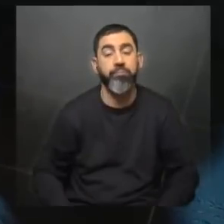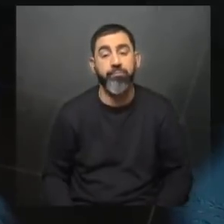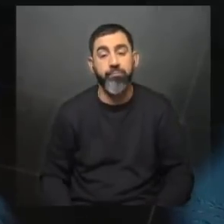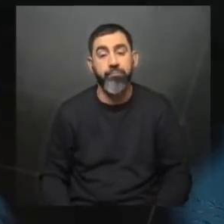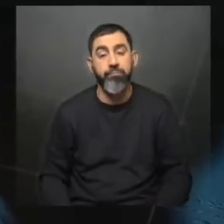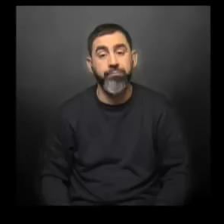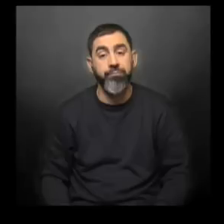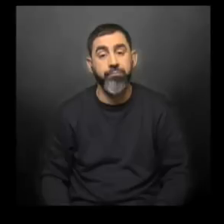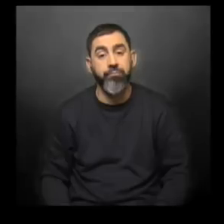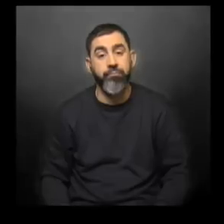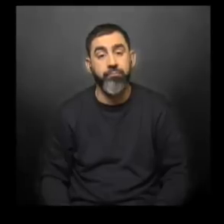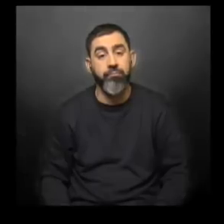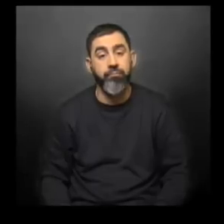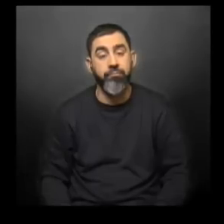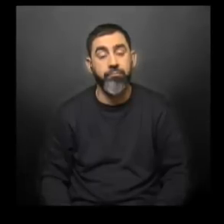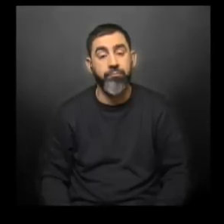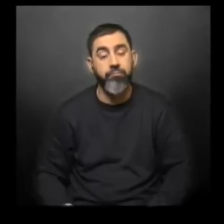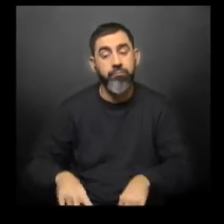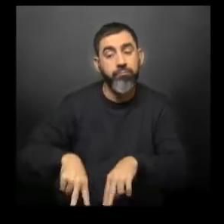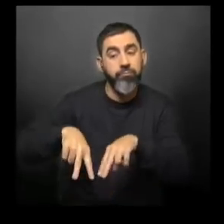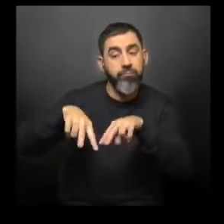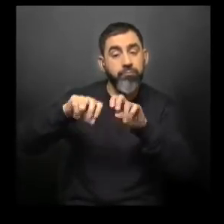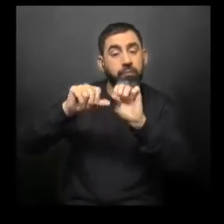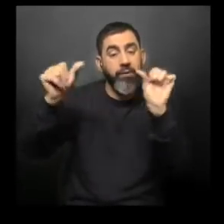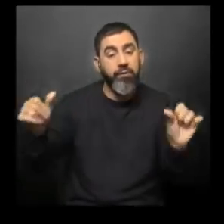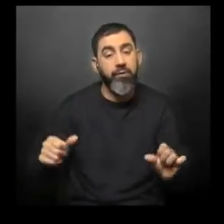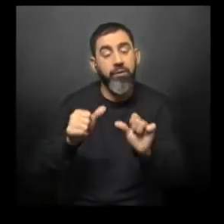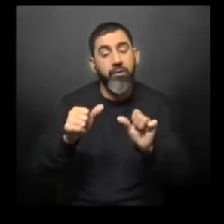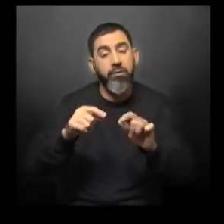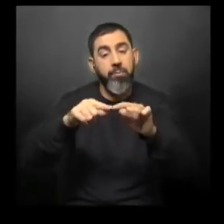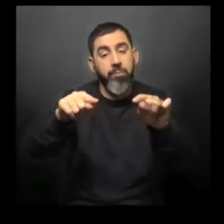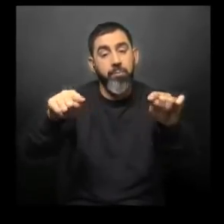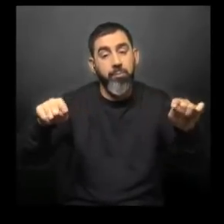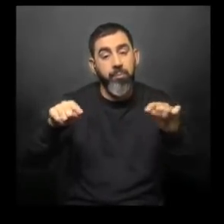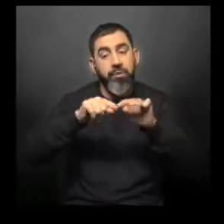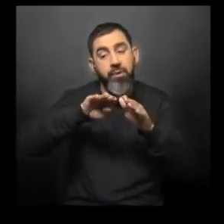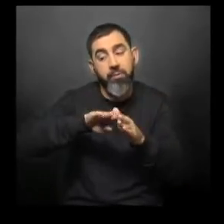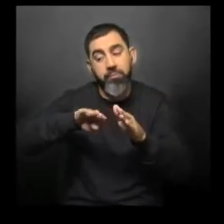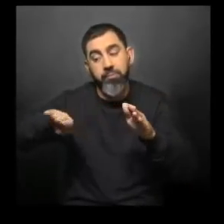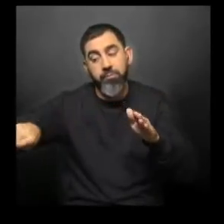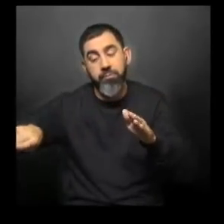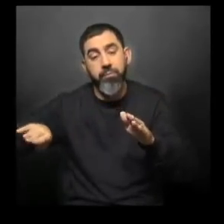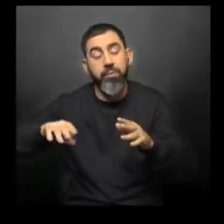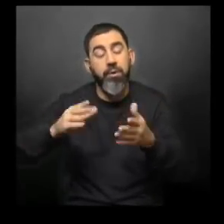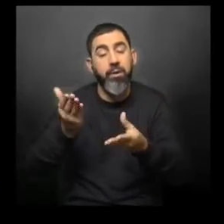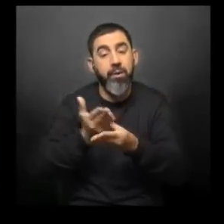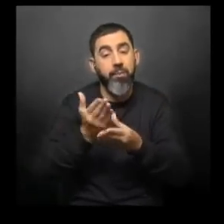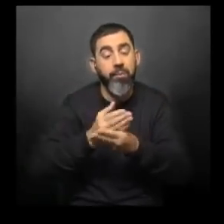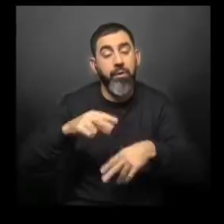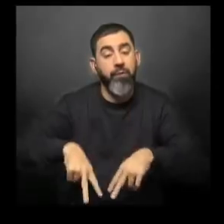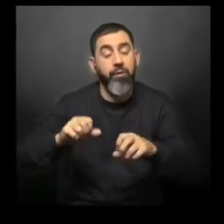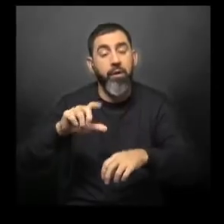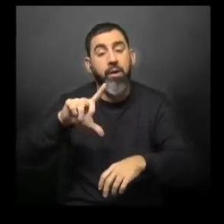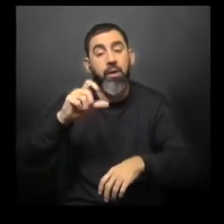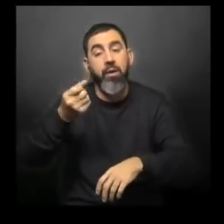operativo la indagatoria se realizará en una pieza aparte del expediente que Investiga el homicidio de la